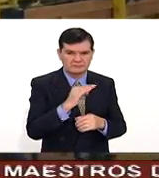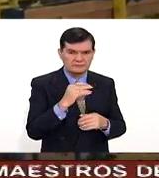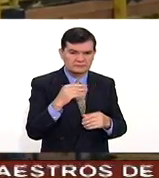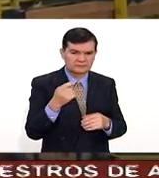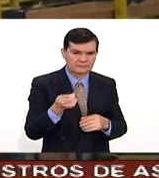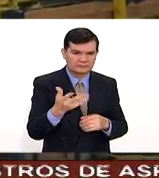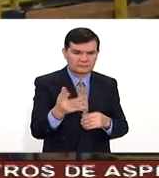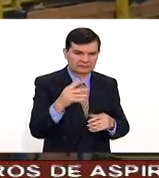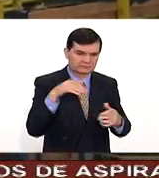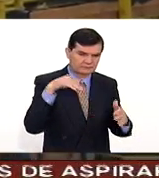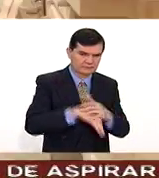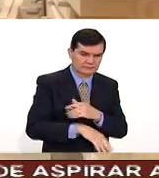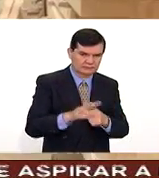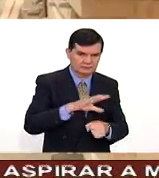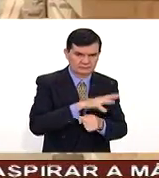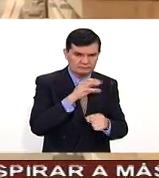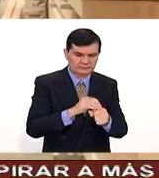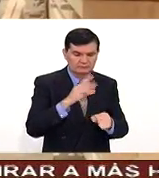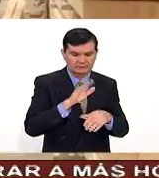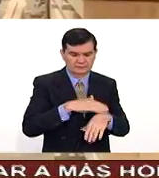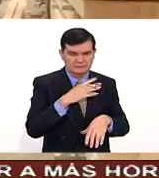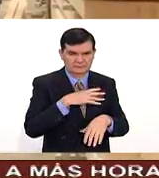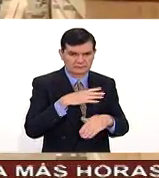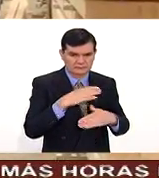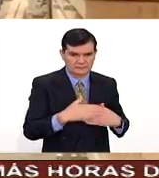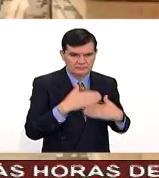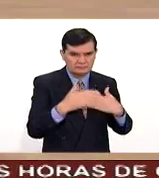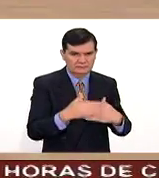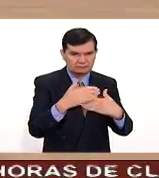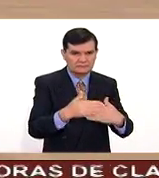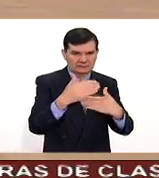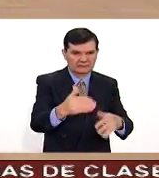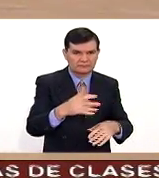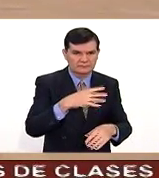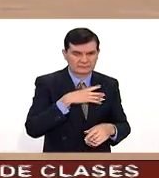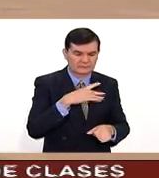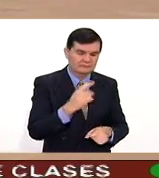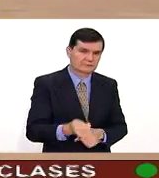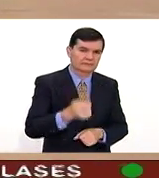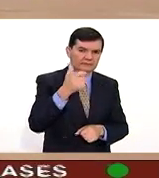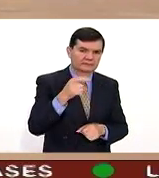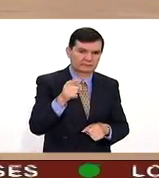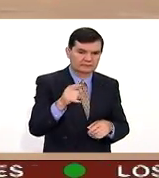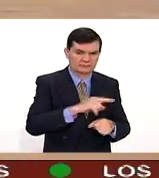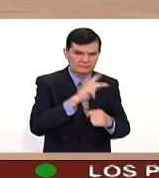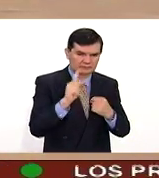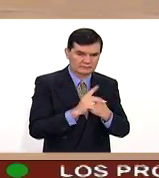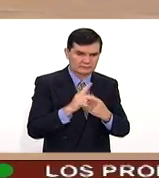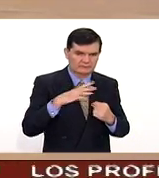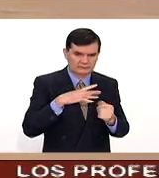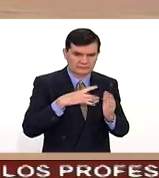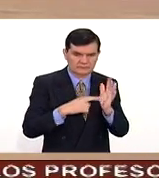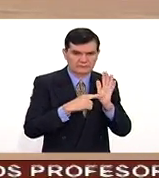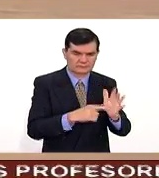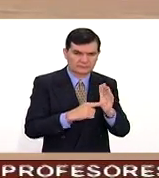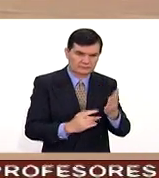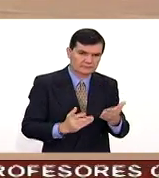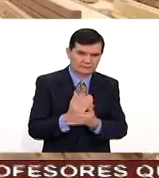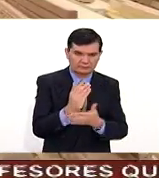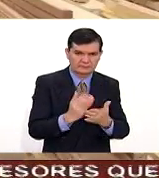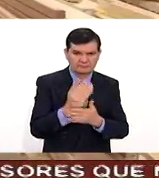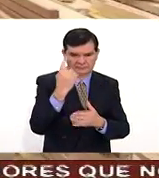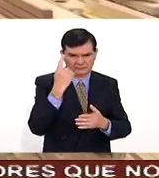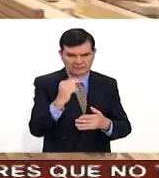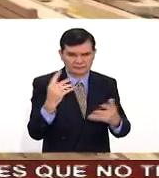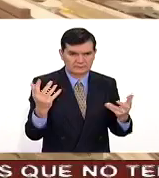un fracaso total, porque habría avances en cuanto a que ya es la primera vez que todos los países presentan metas para disminuir